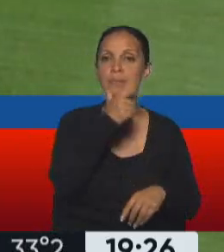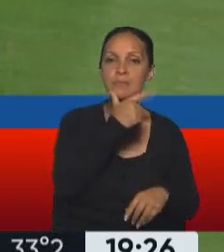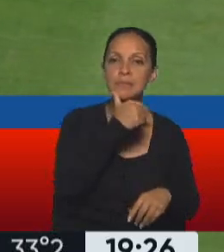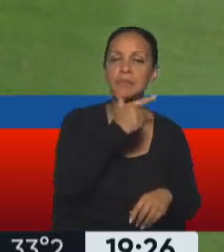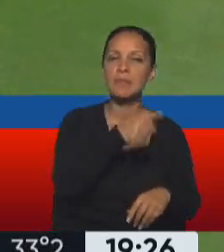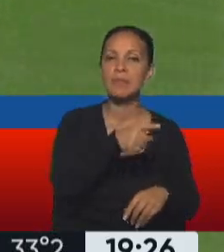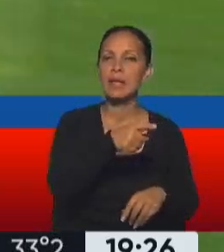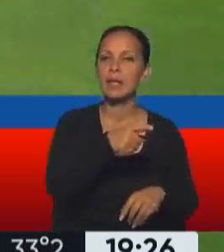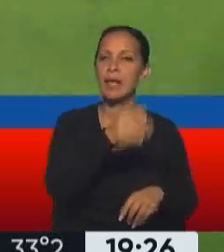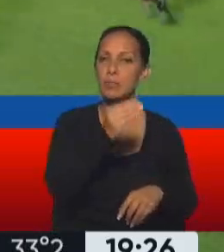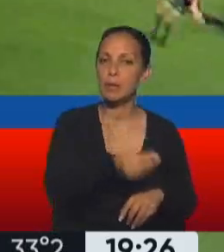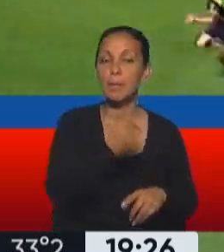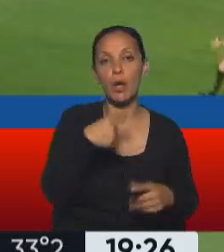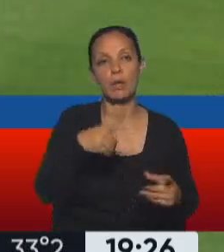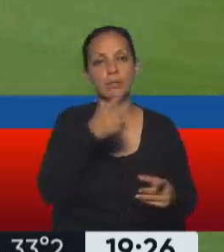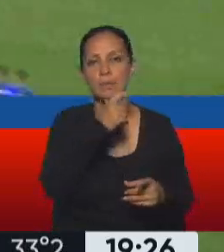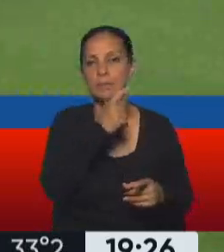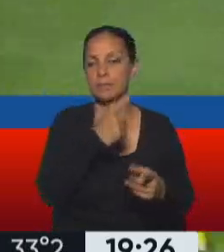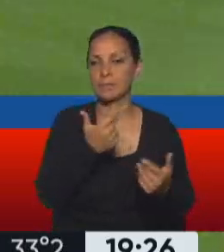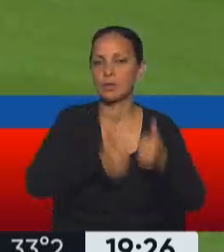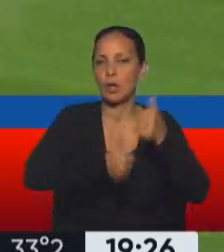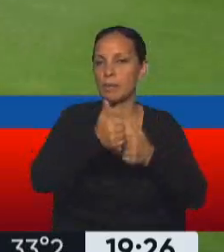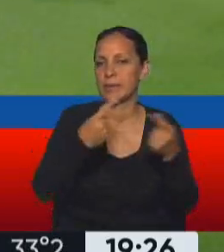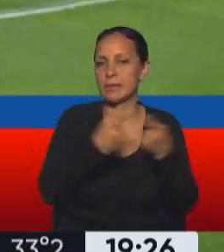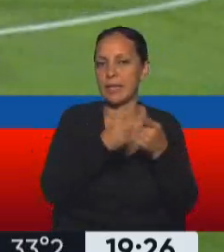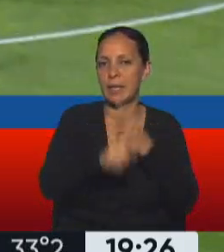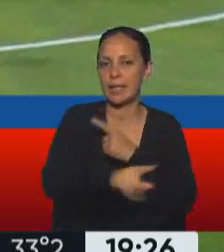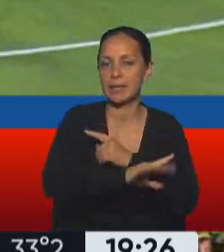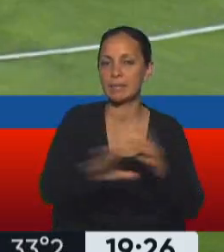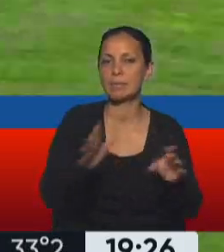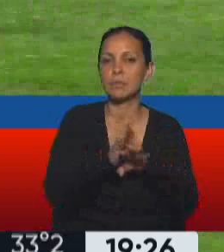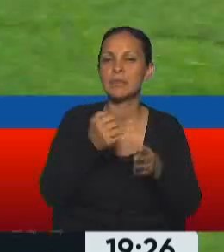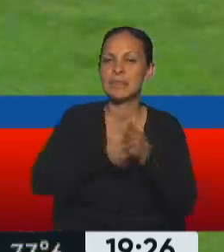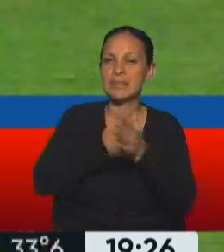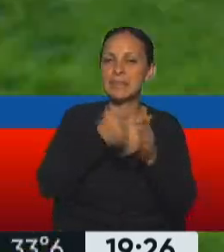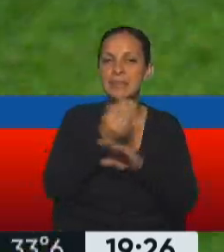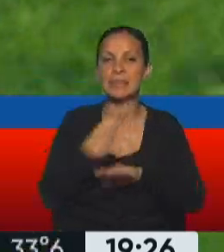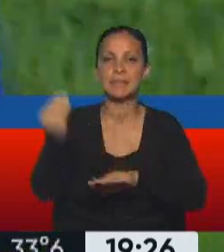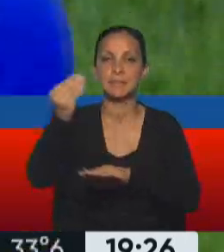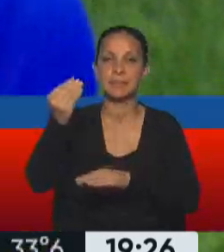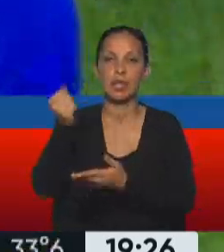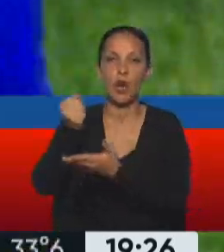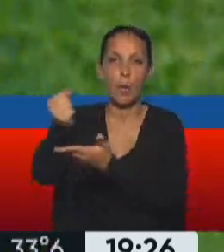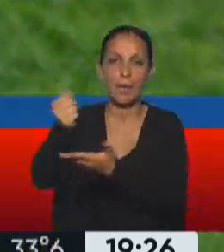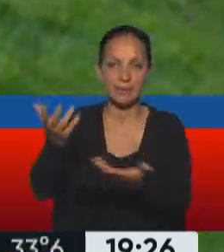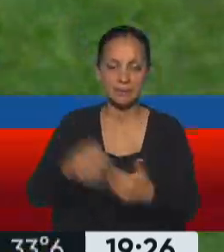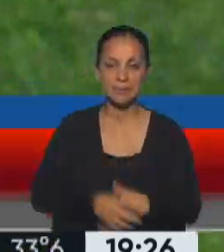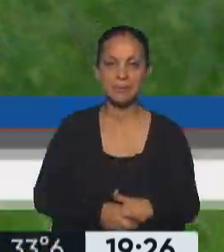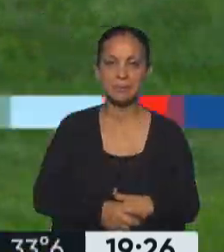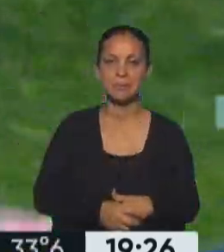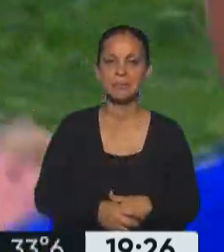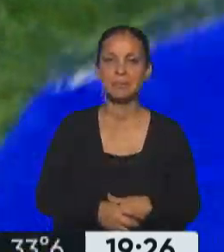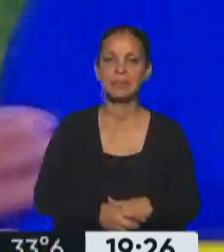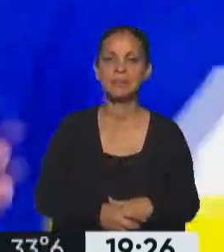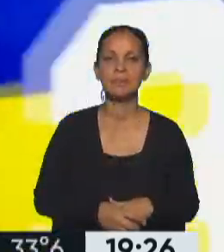había caído, que Lanús es un rival directo en esto de tratar de ingresar a las copas. Y Boca le